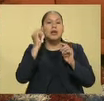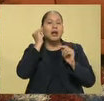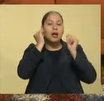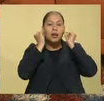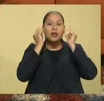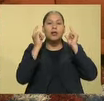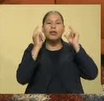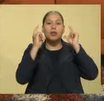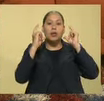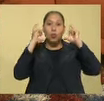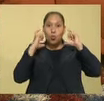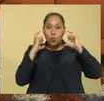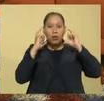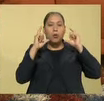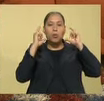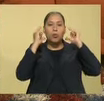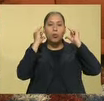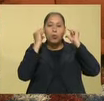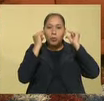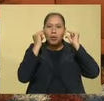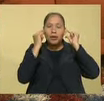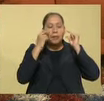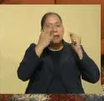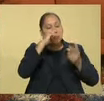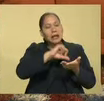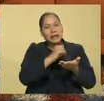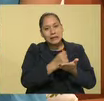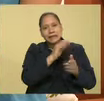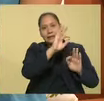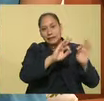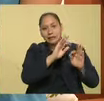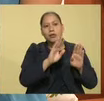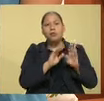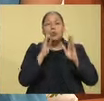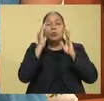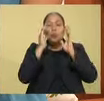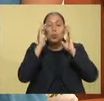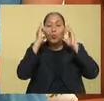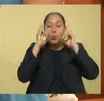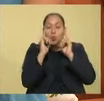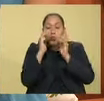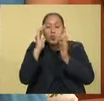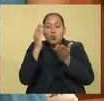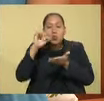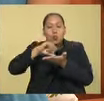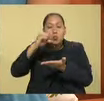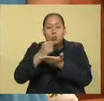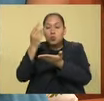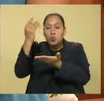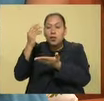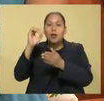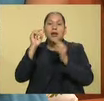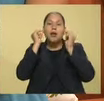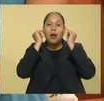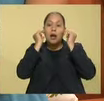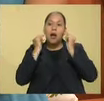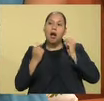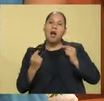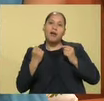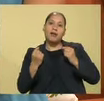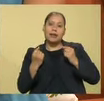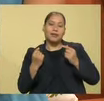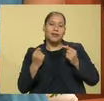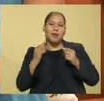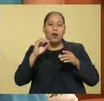los aretes, los hacen más chiquitos, porque pues una carita así con un super arete o una bolsa extra